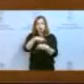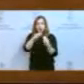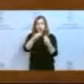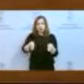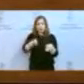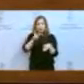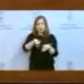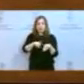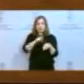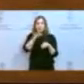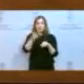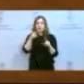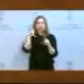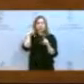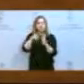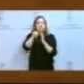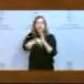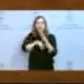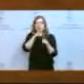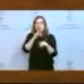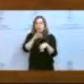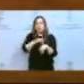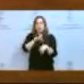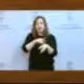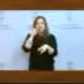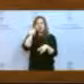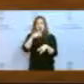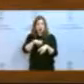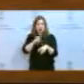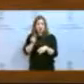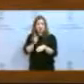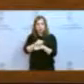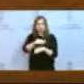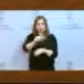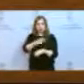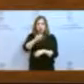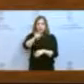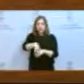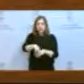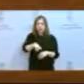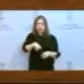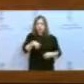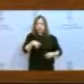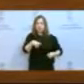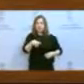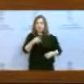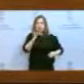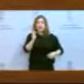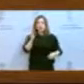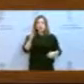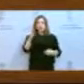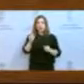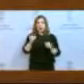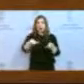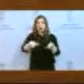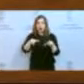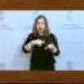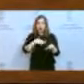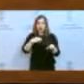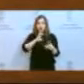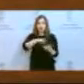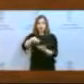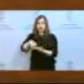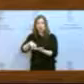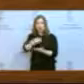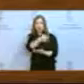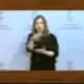medidas destinadas al reconocimiento de las enfermedades raras, la puesta a disposición de la FAMPA de un local con las instalaciones adecuadas para